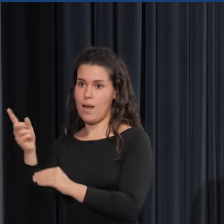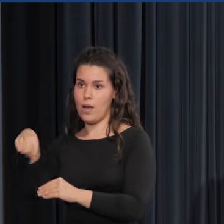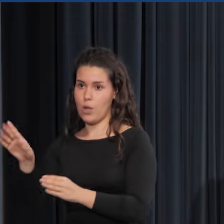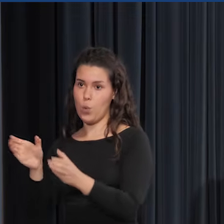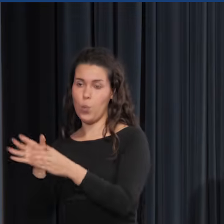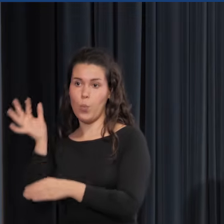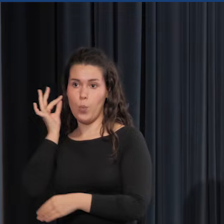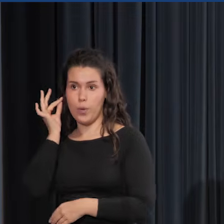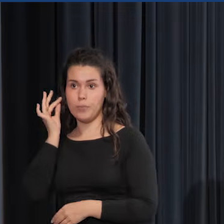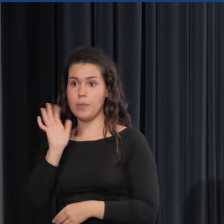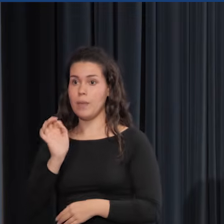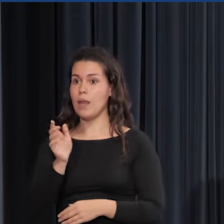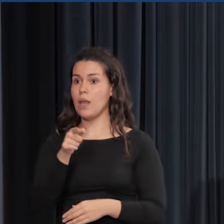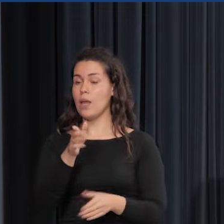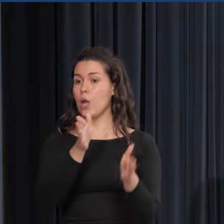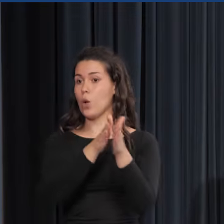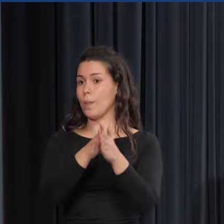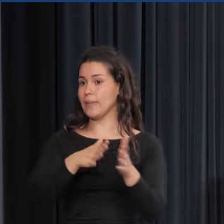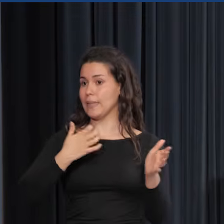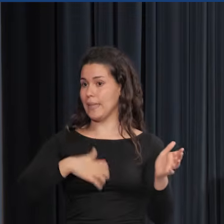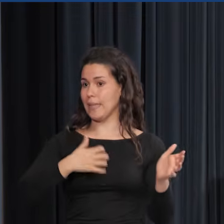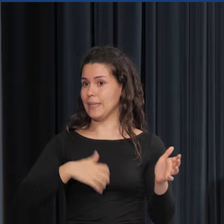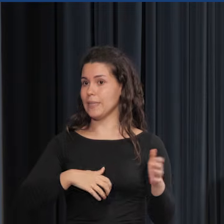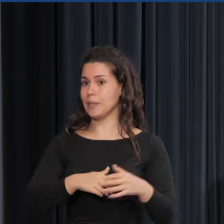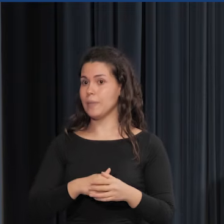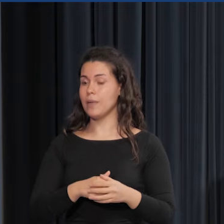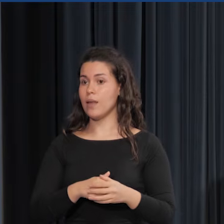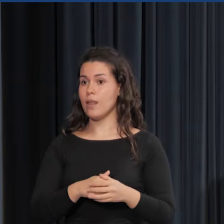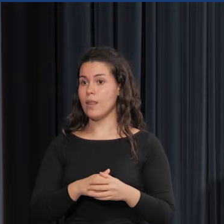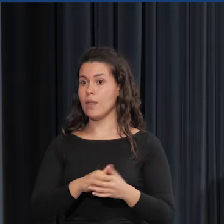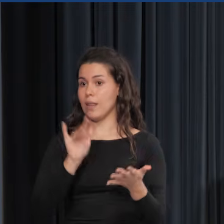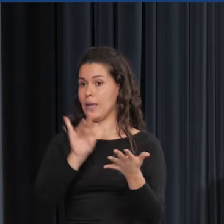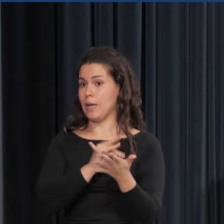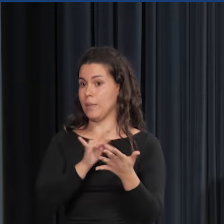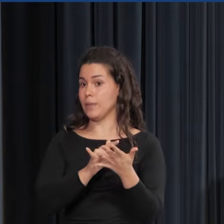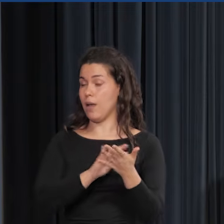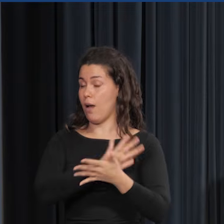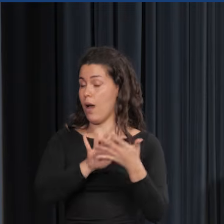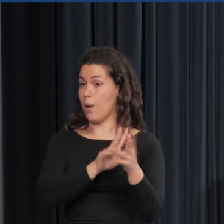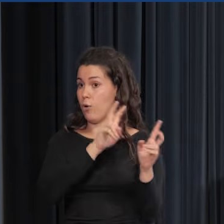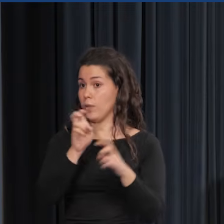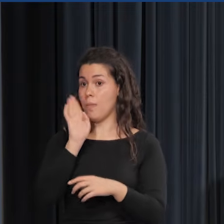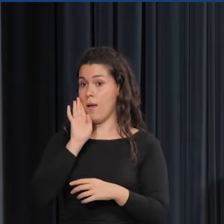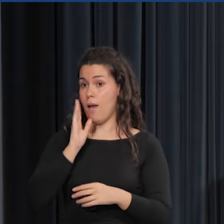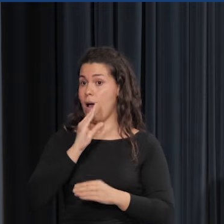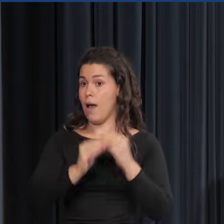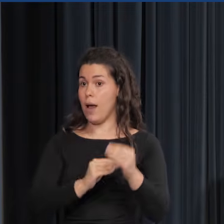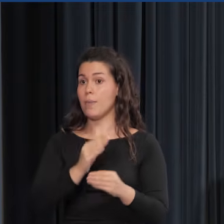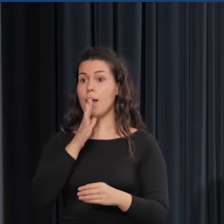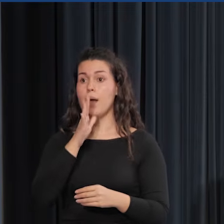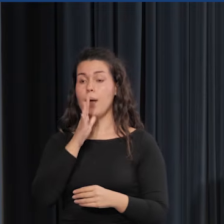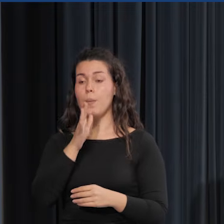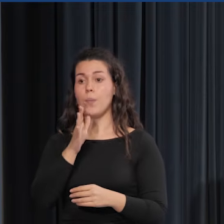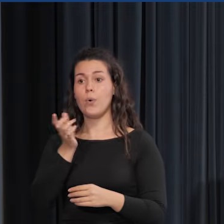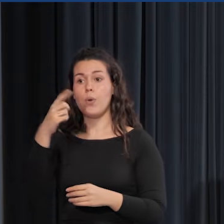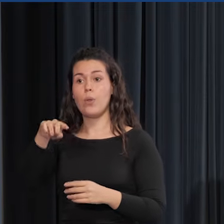las compis de Sevilla redactaron un artículo de nuestra revista al respecto y es que los EPIs, el problema no es solo